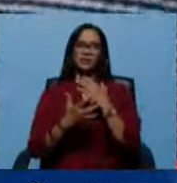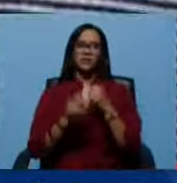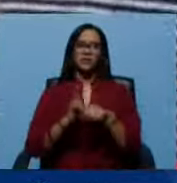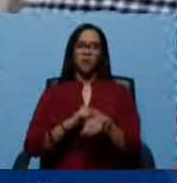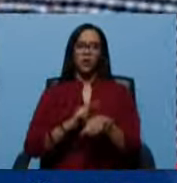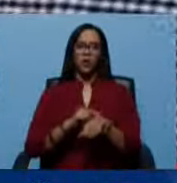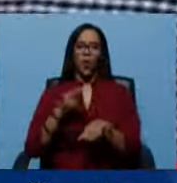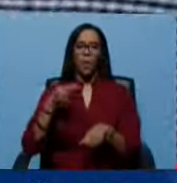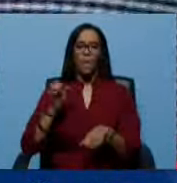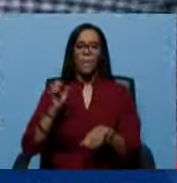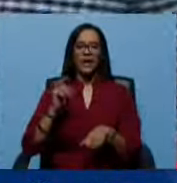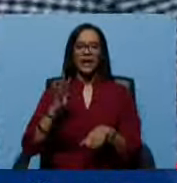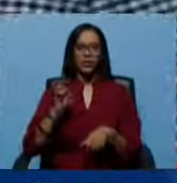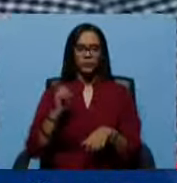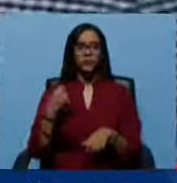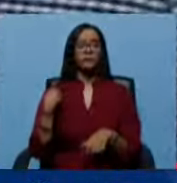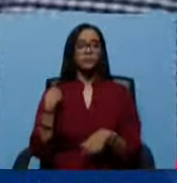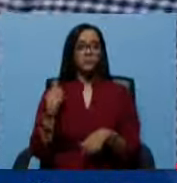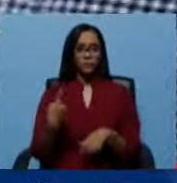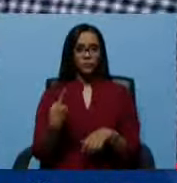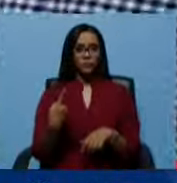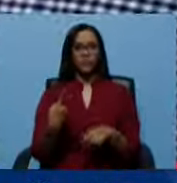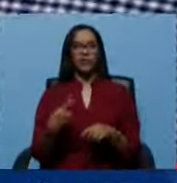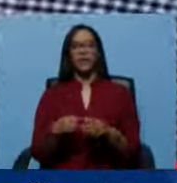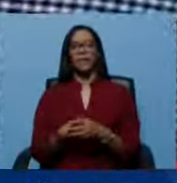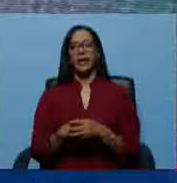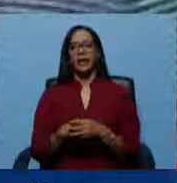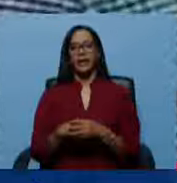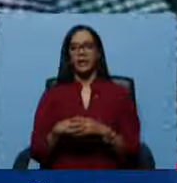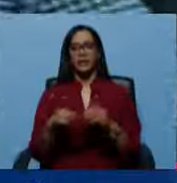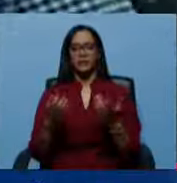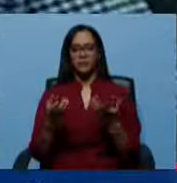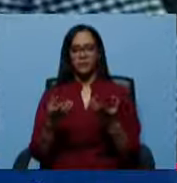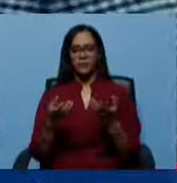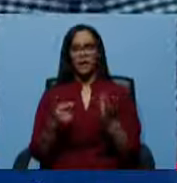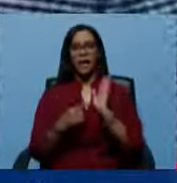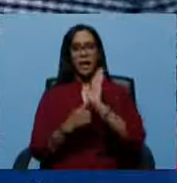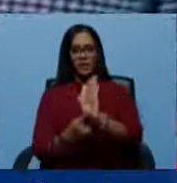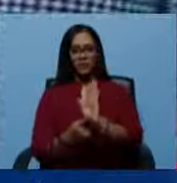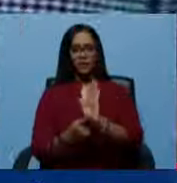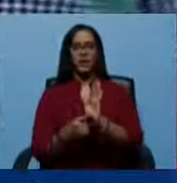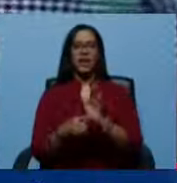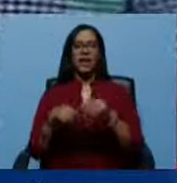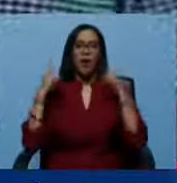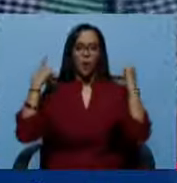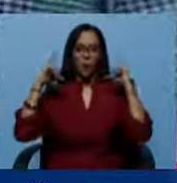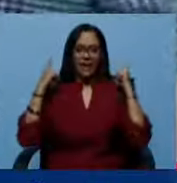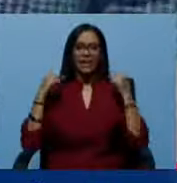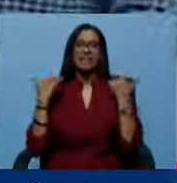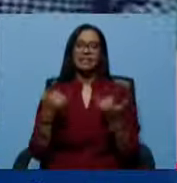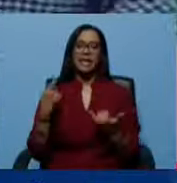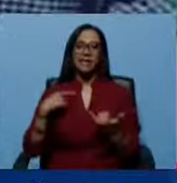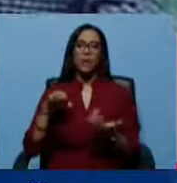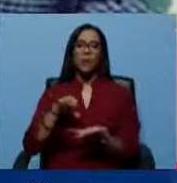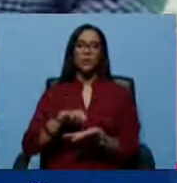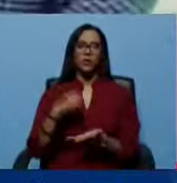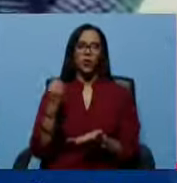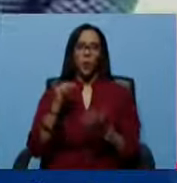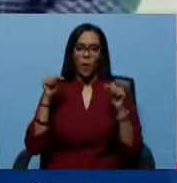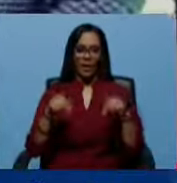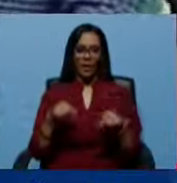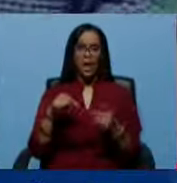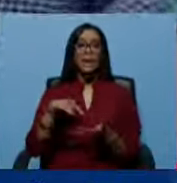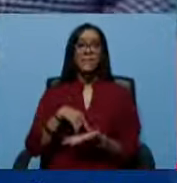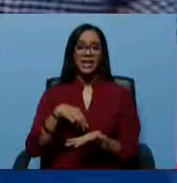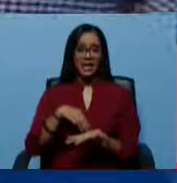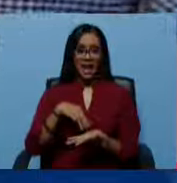Fernández Morán, su primera edición, por así decirlo, en el estado La Guaira. Ya contamos con un centro como este en el estado